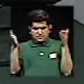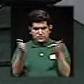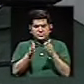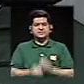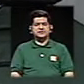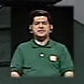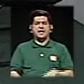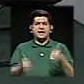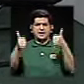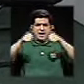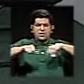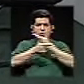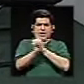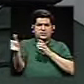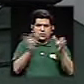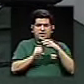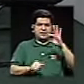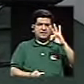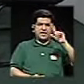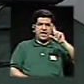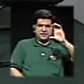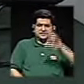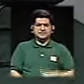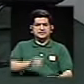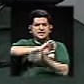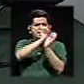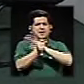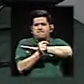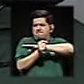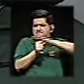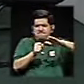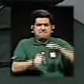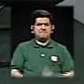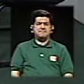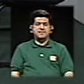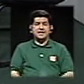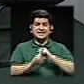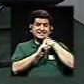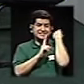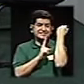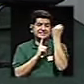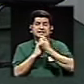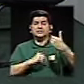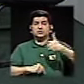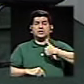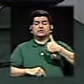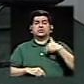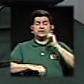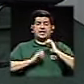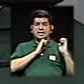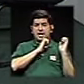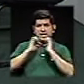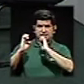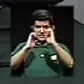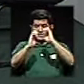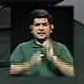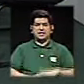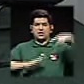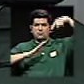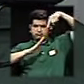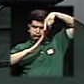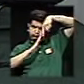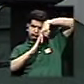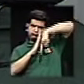de libre comercio porque viene a a cambiar completamente las dimensiones de de la de la estrategia de de